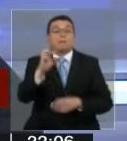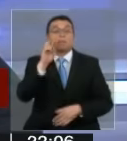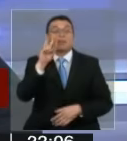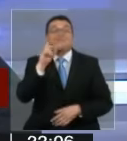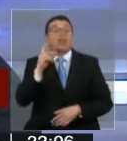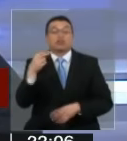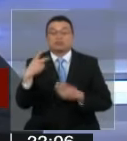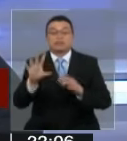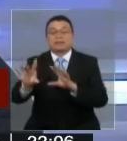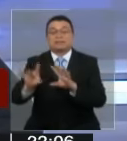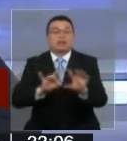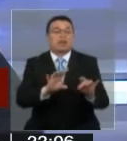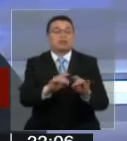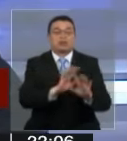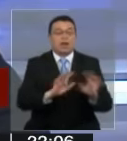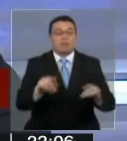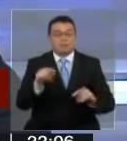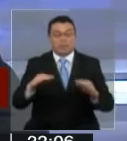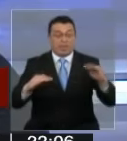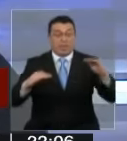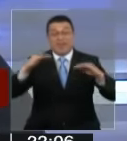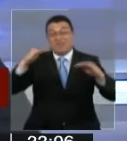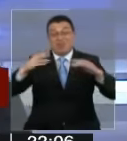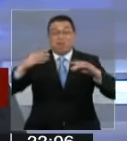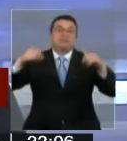seleccionando. Lo que hace es nivelar hacia